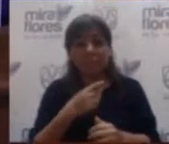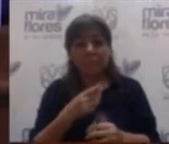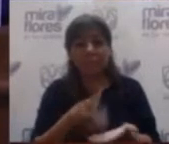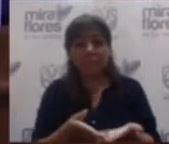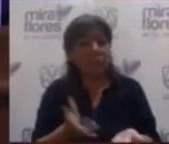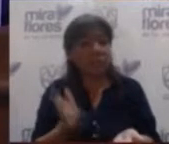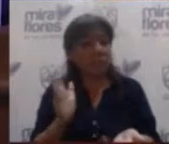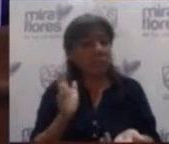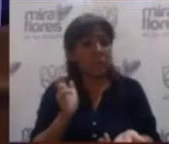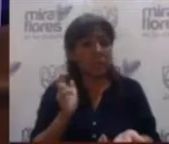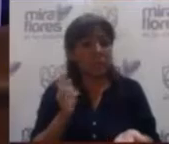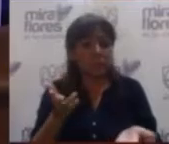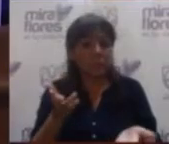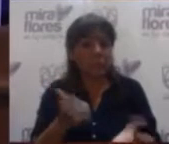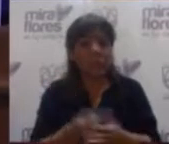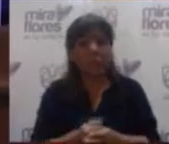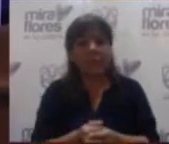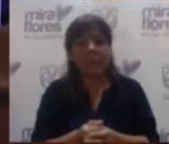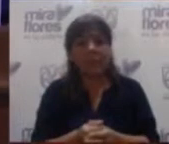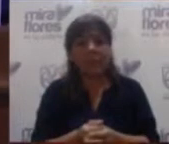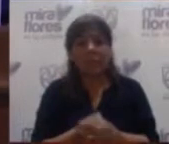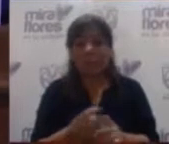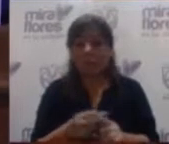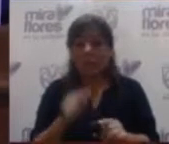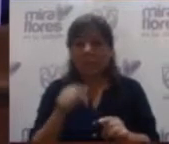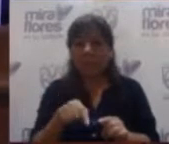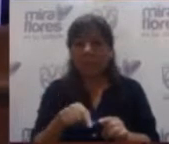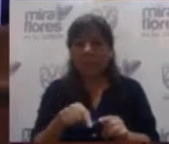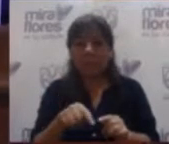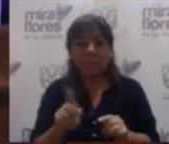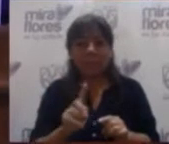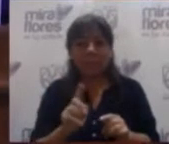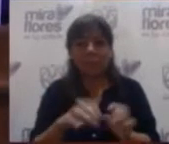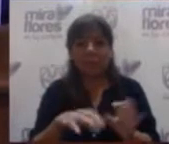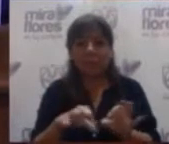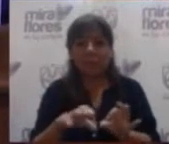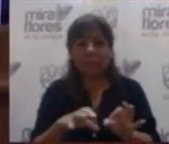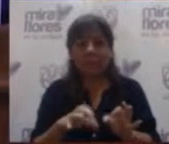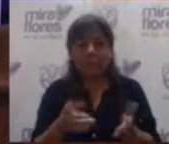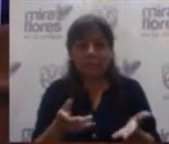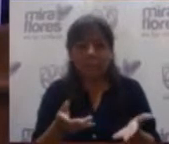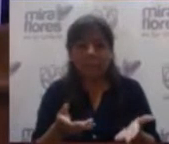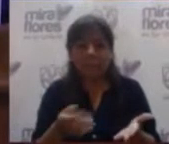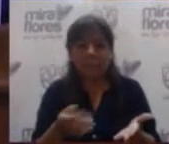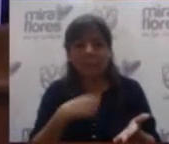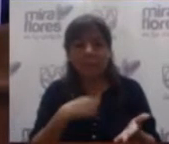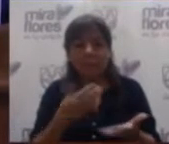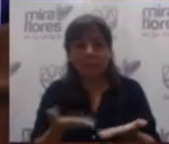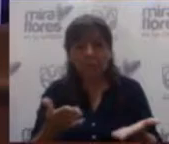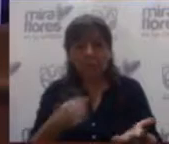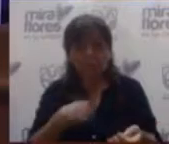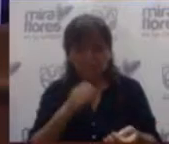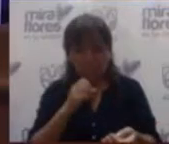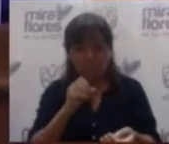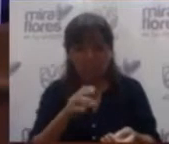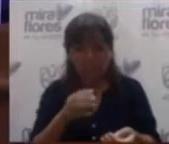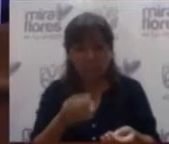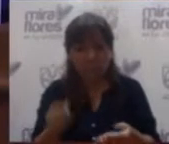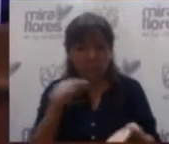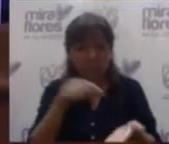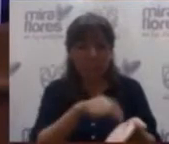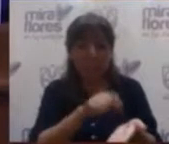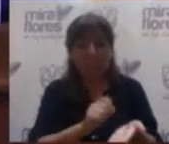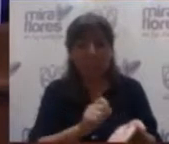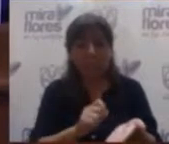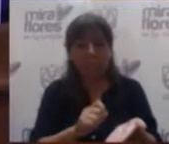escuchar. Entonces, pero no está claro porque hay cosas que manifesté que no las han puesto acá. Y yo quisiera más bien hacer ver que siempre